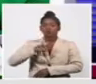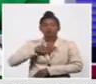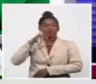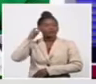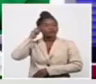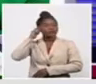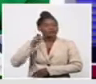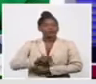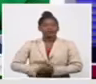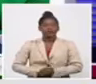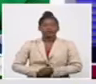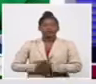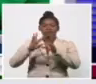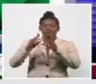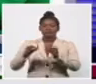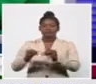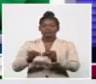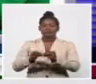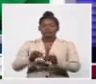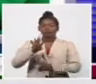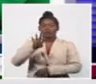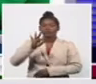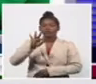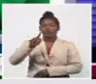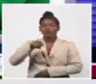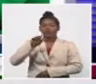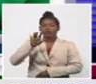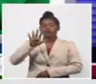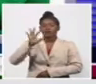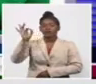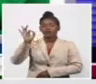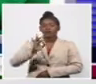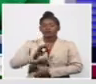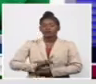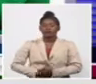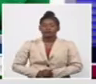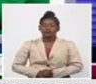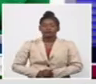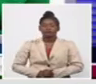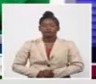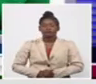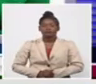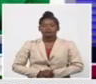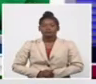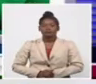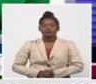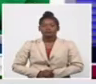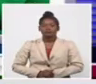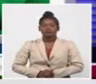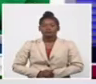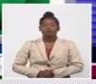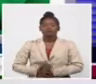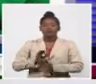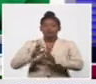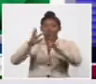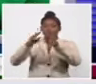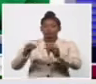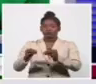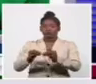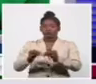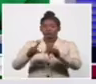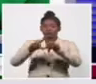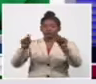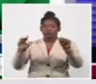el 48,5% y en el acumulado de todos los pacientes diagnosticados en Cuba,